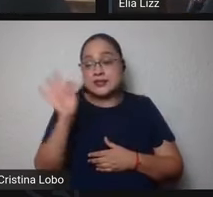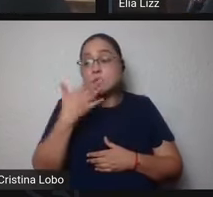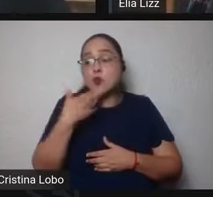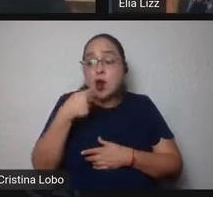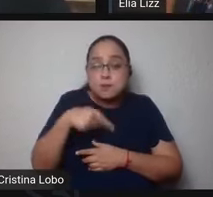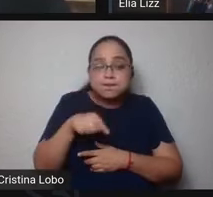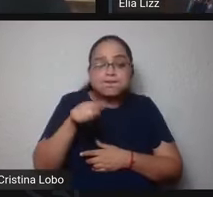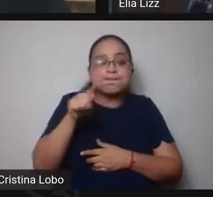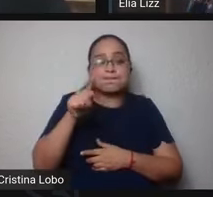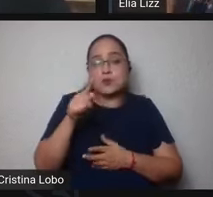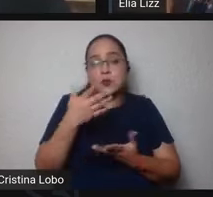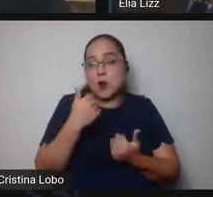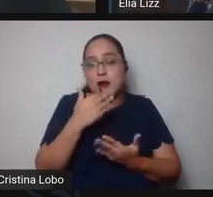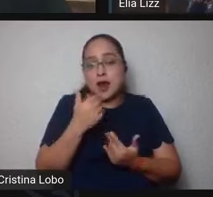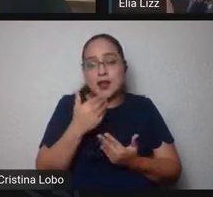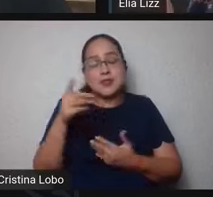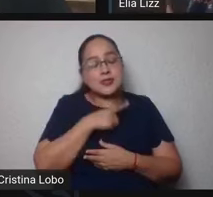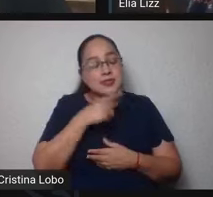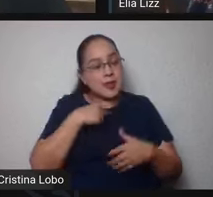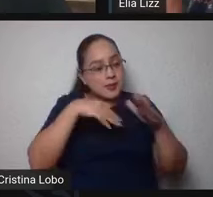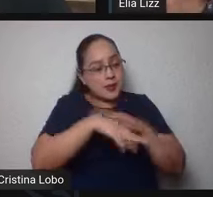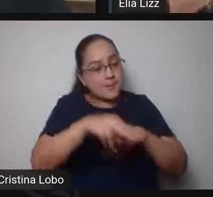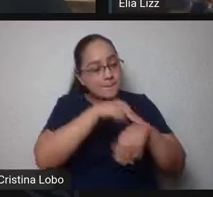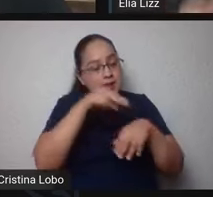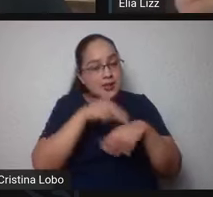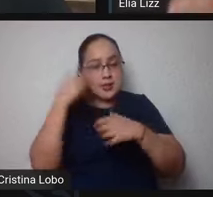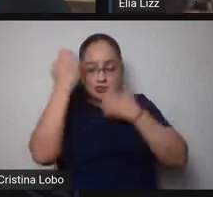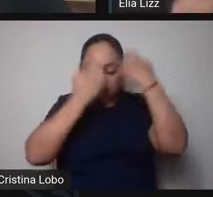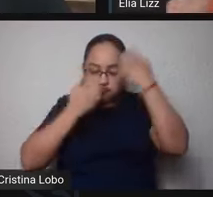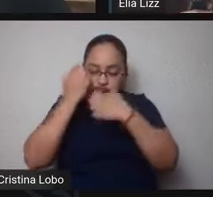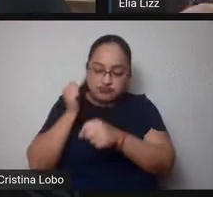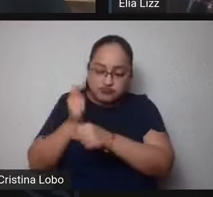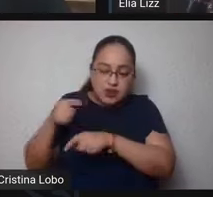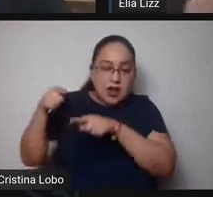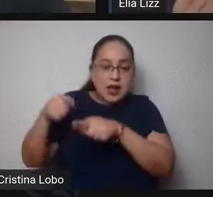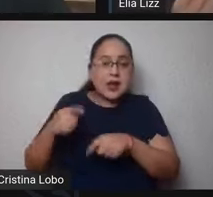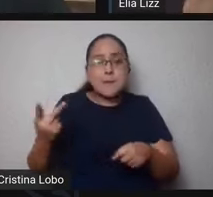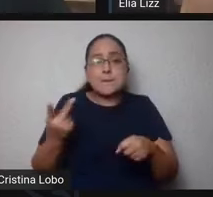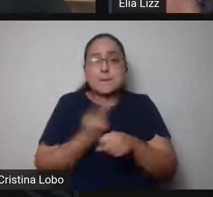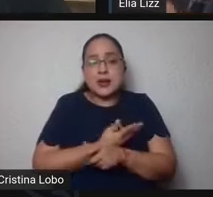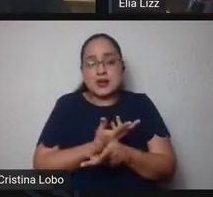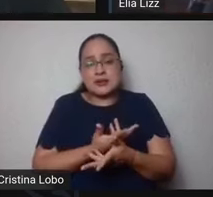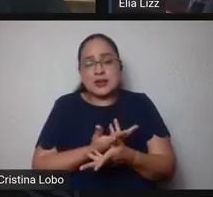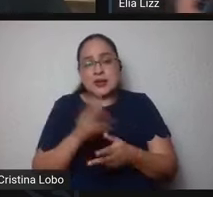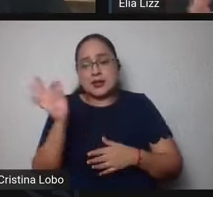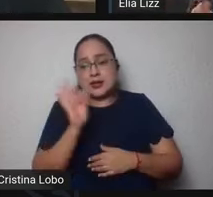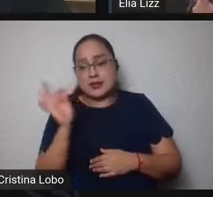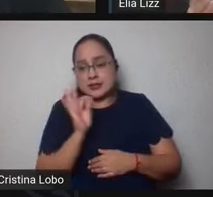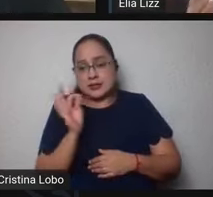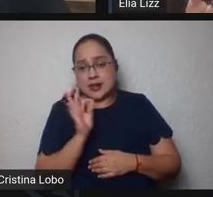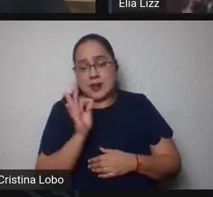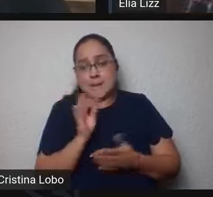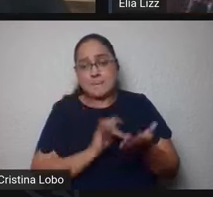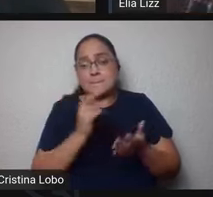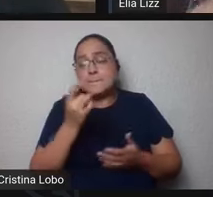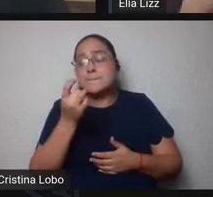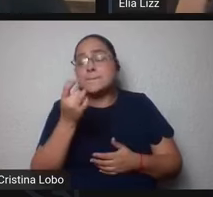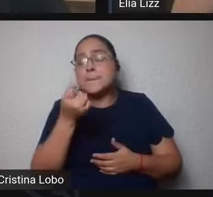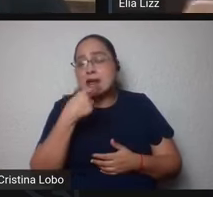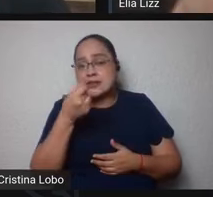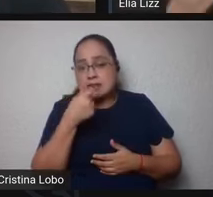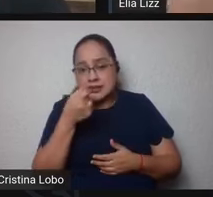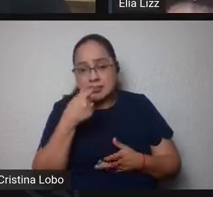habría que checar con un médico, ahí sí, un especialista, en el que pudiera identificar si con la pastilla del Viagra, por